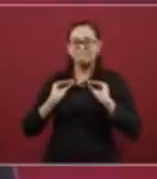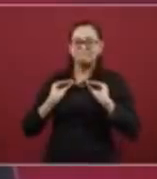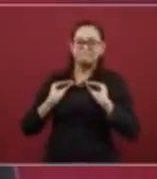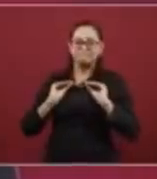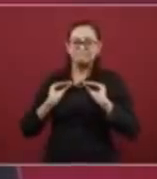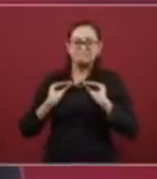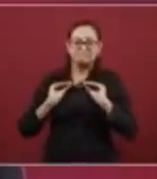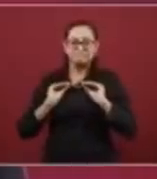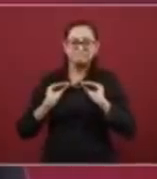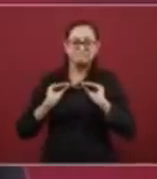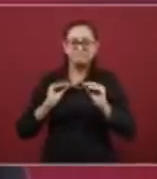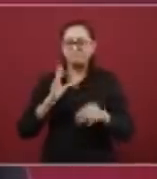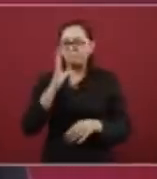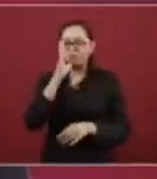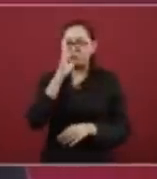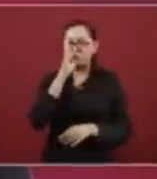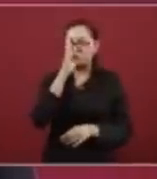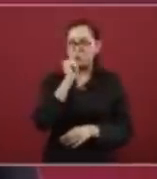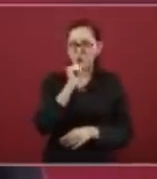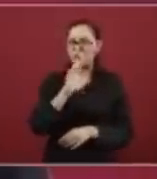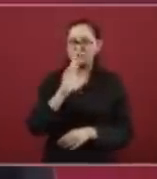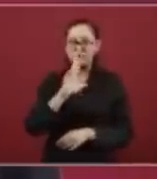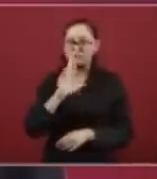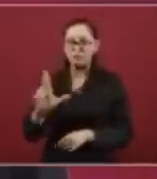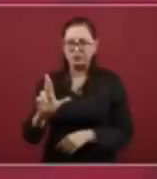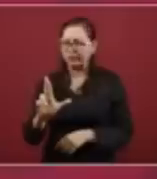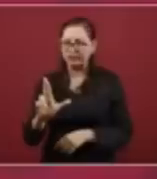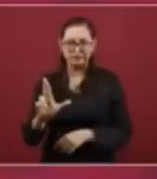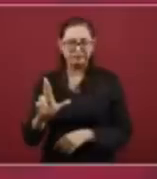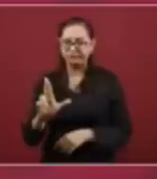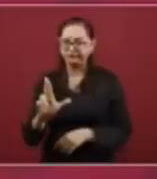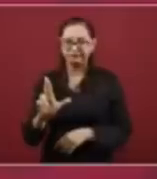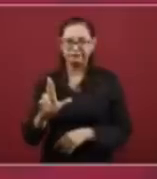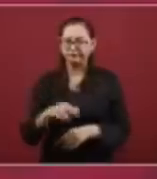no podía responder